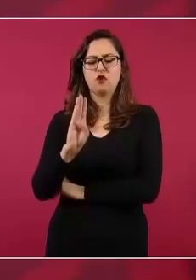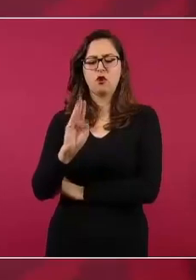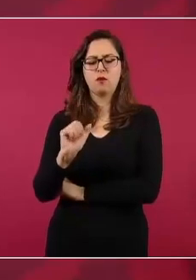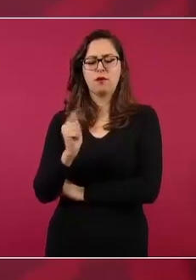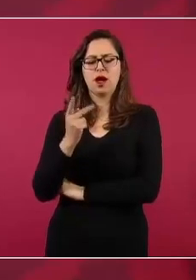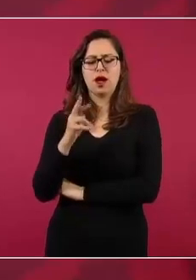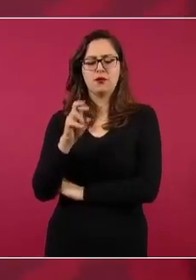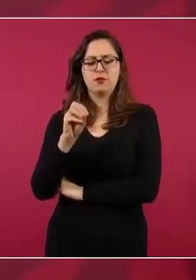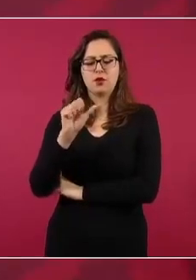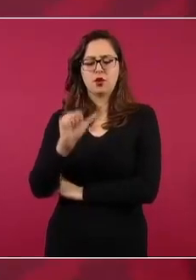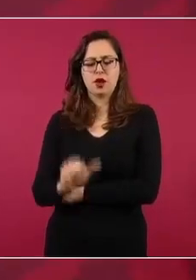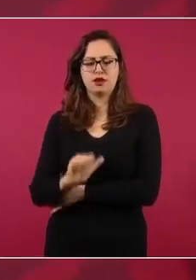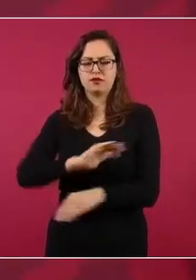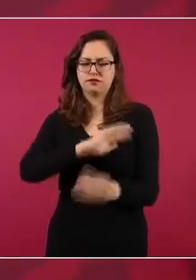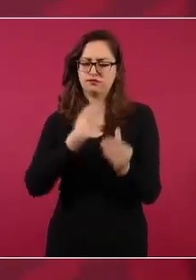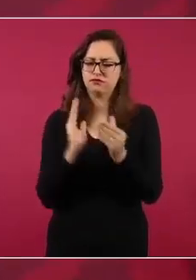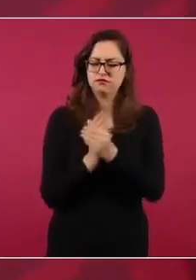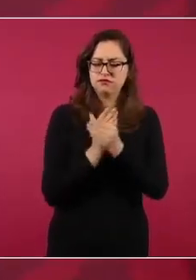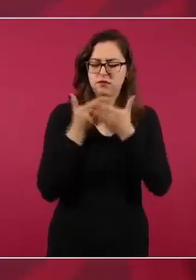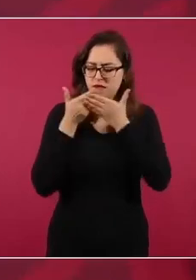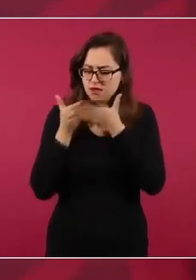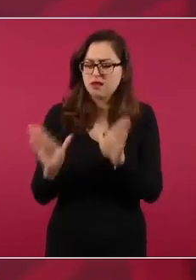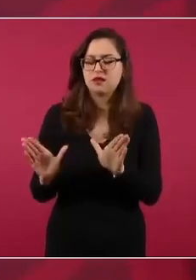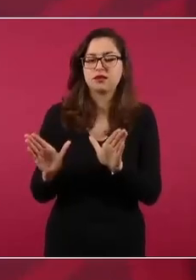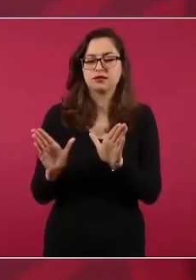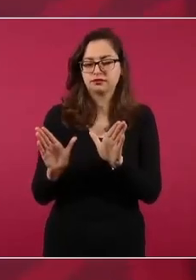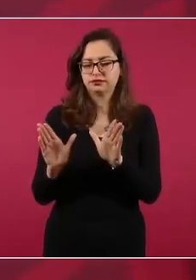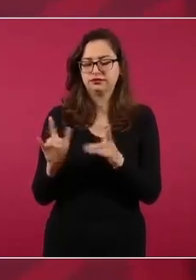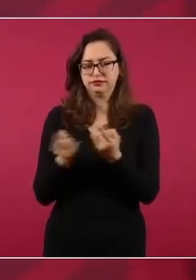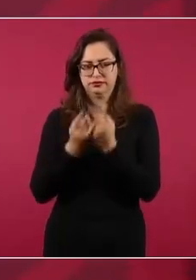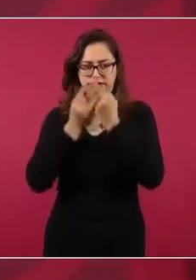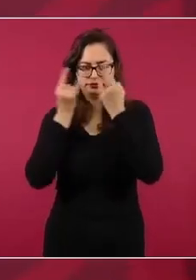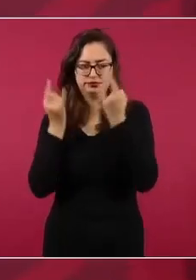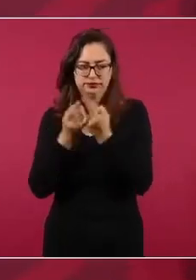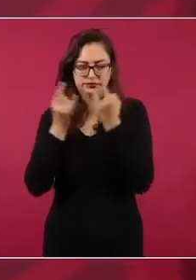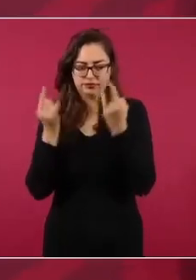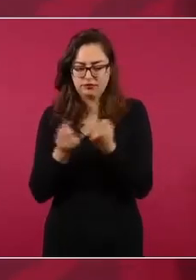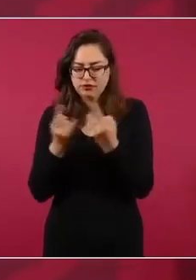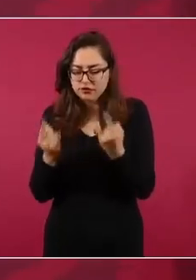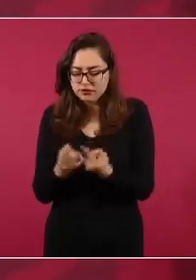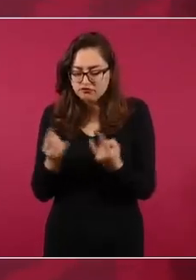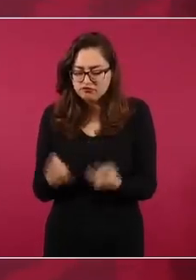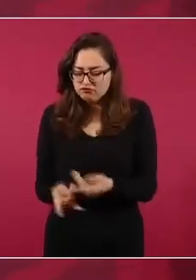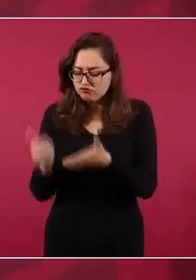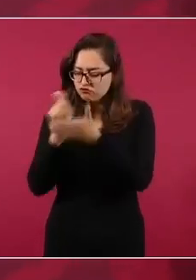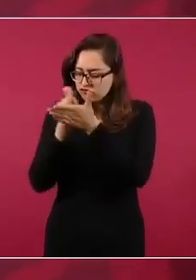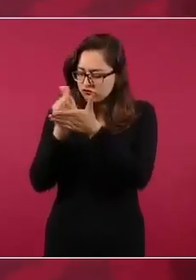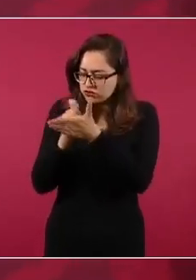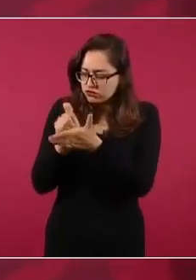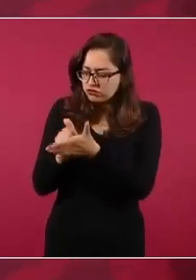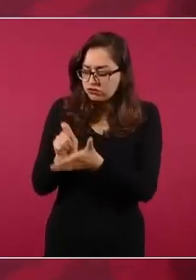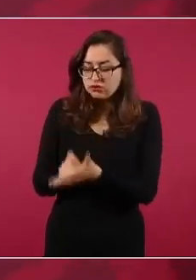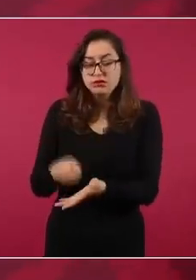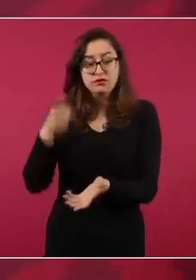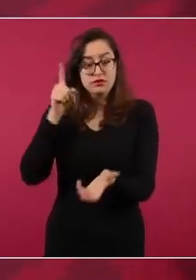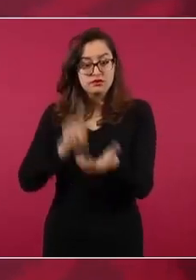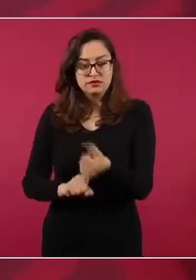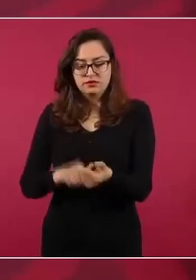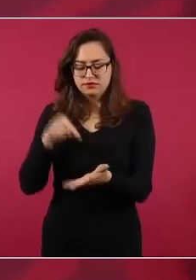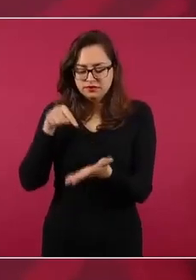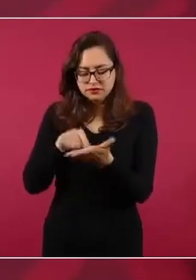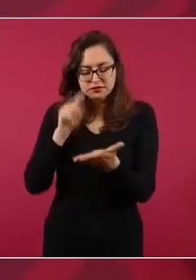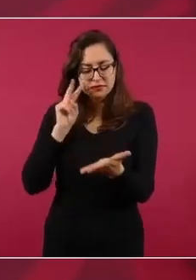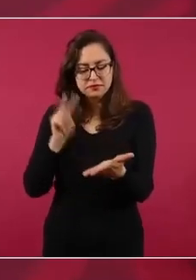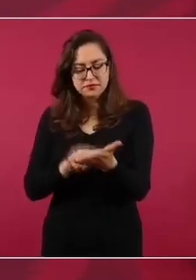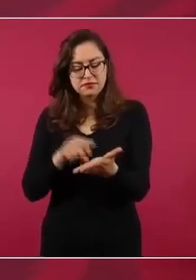Y ahí aparece una cooperación,